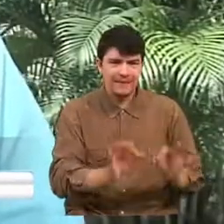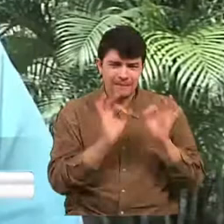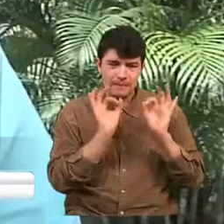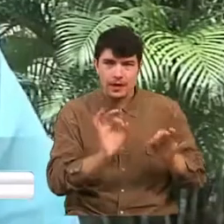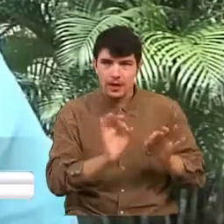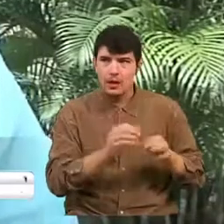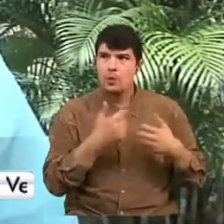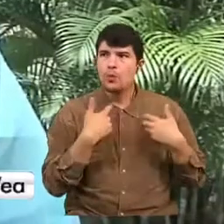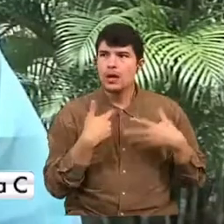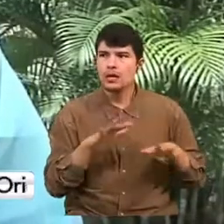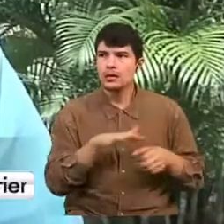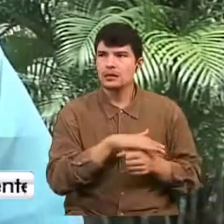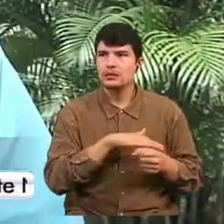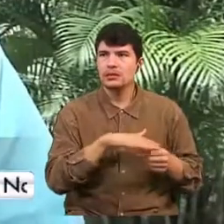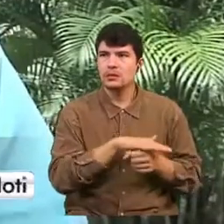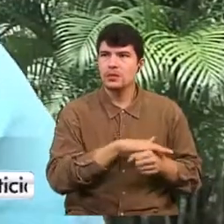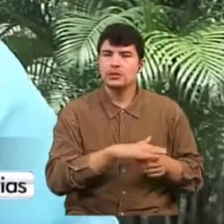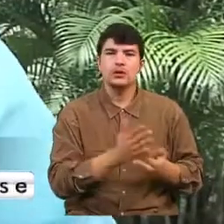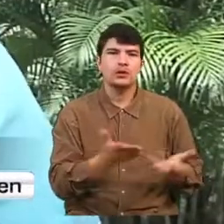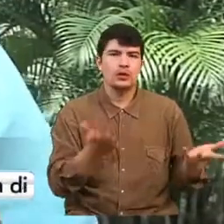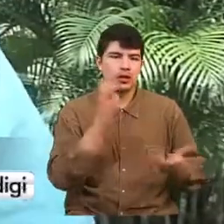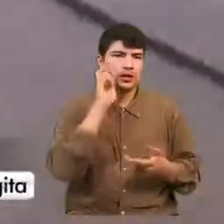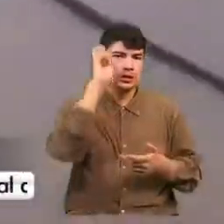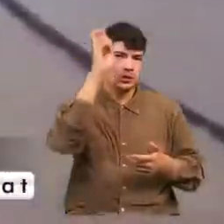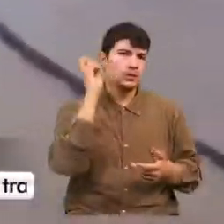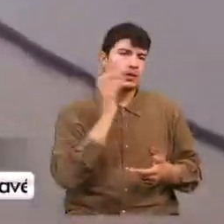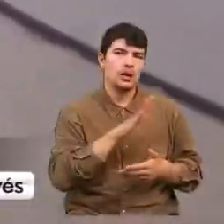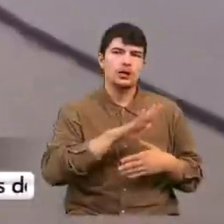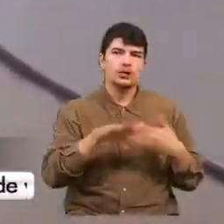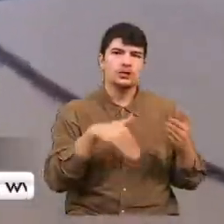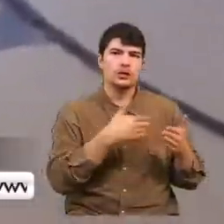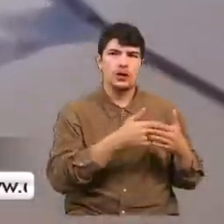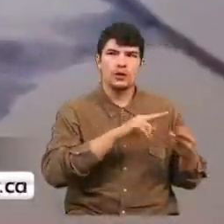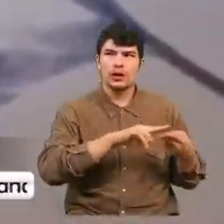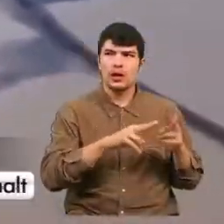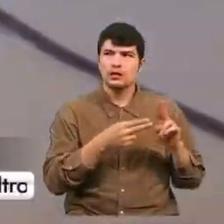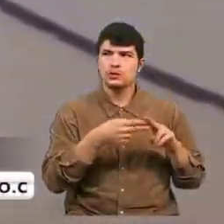eficiente, cualquier contingencia en el Norte de Santander, en todo lo que tiene que ver con la